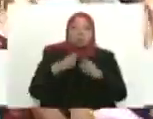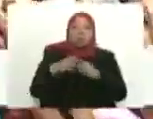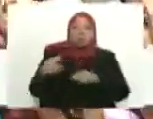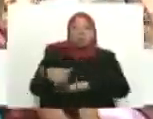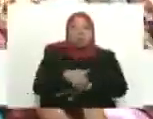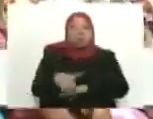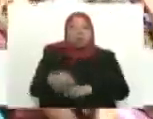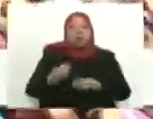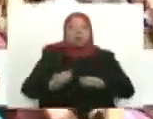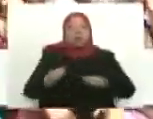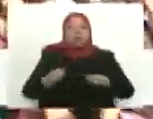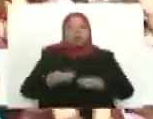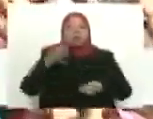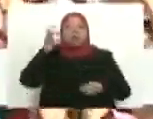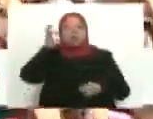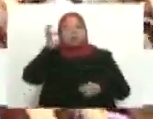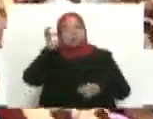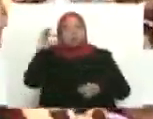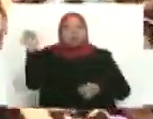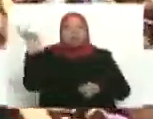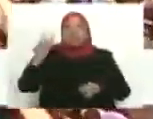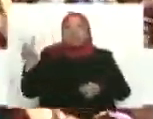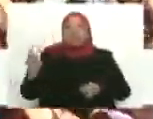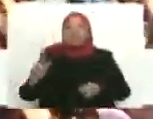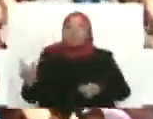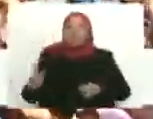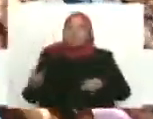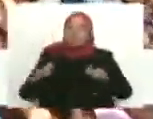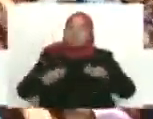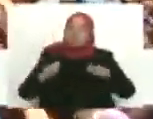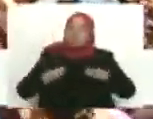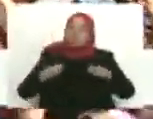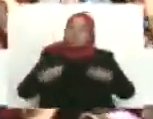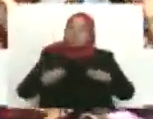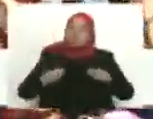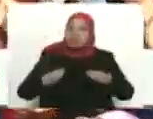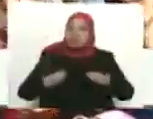¡Que viva la mujer venezolana!